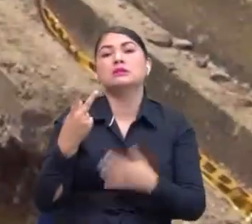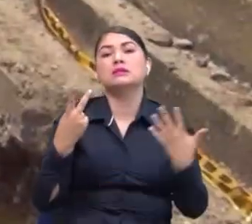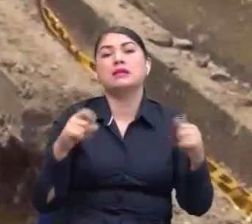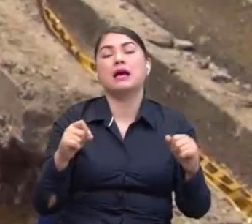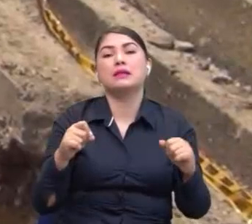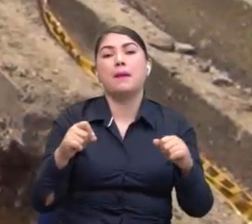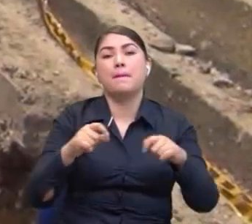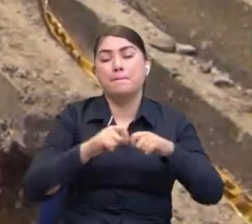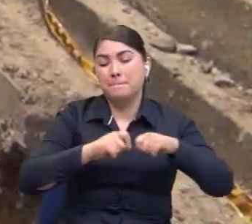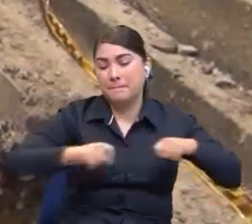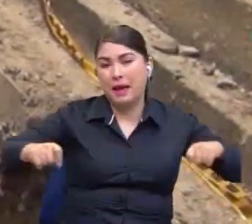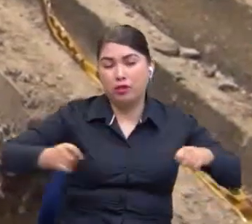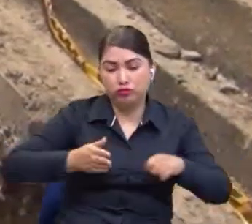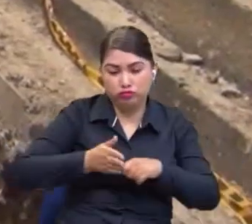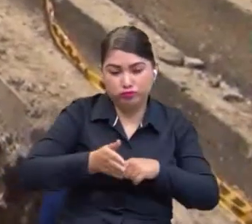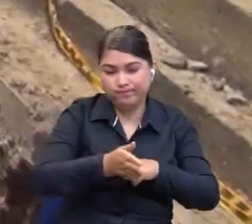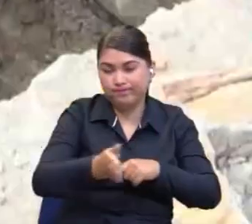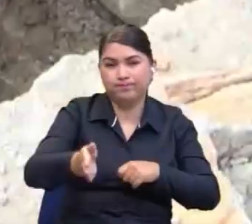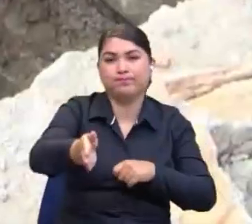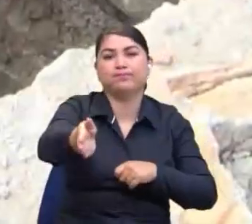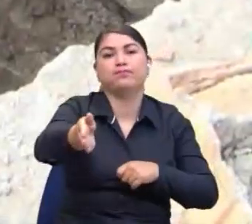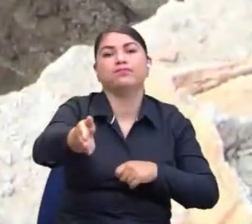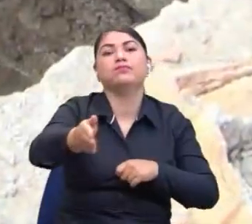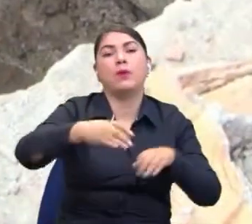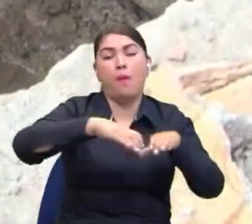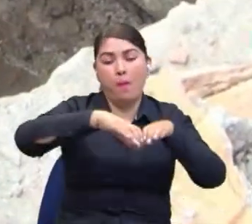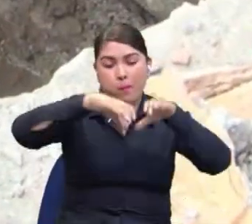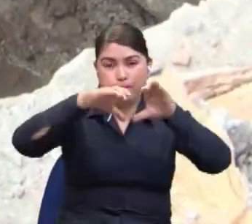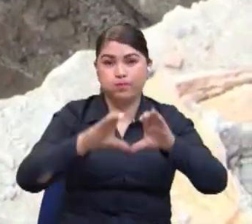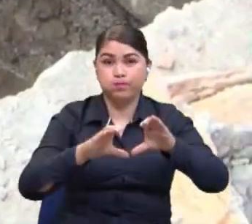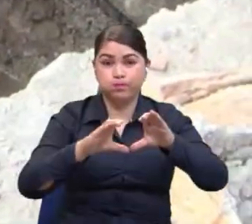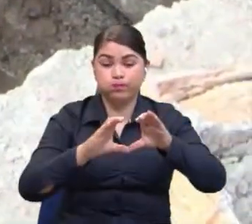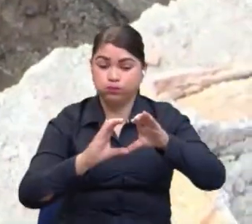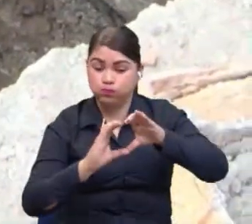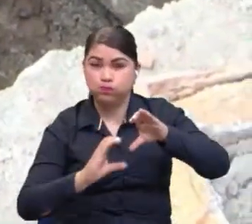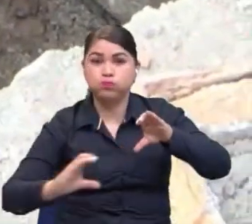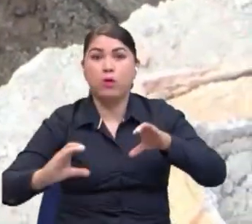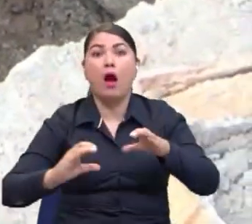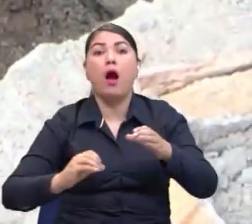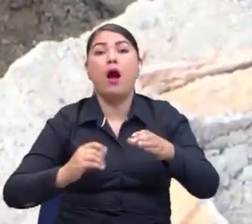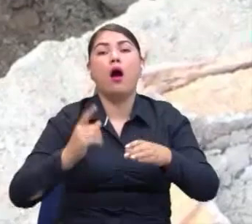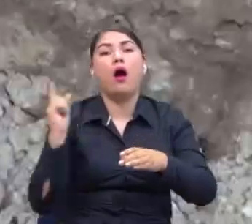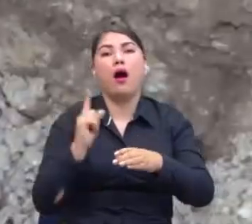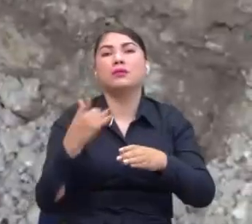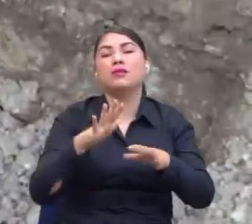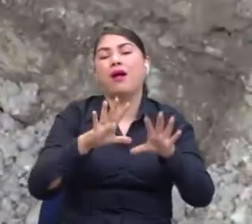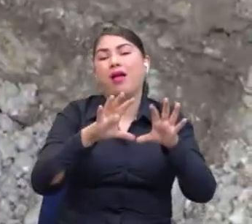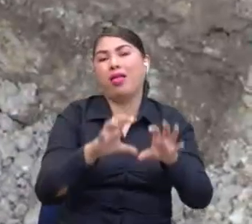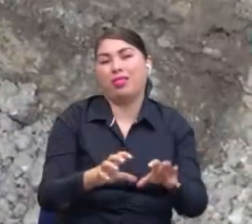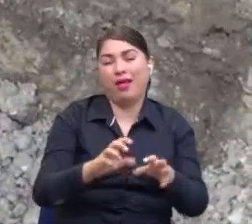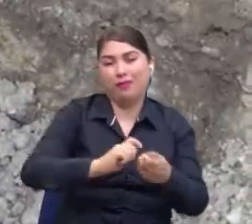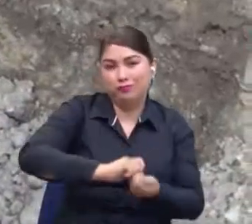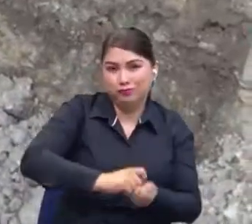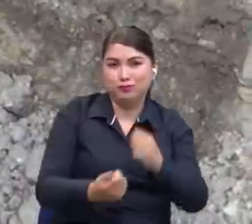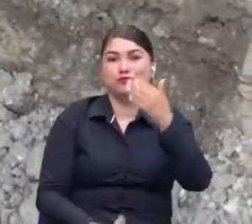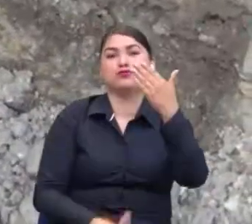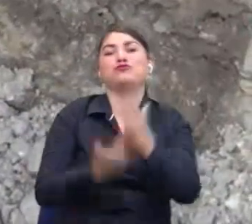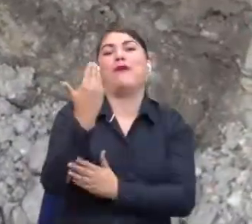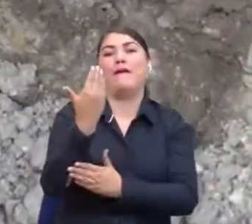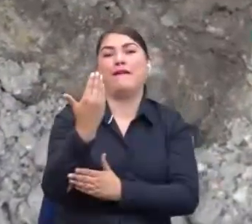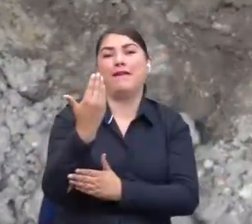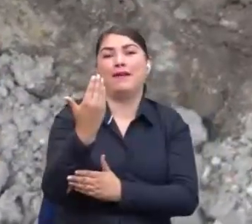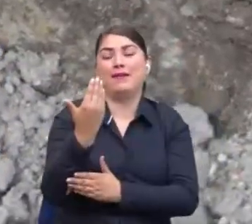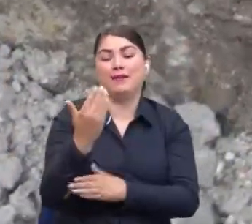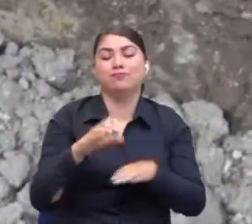metros lineales de alcantarillado. La tubería de 24 pulgadas que acompañó a esta comunidad cumplió su vida útil. Por ello, se hizo necesario